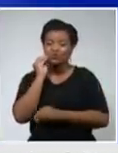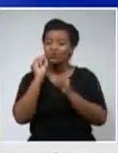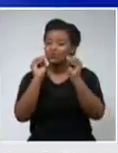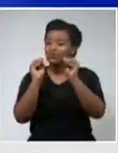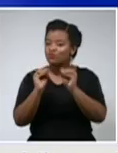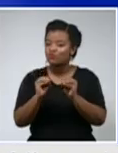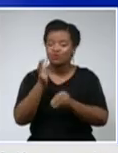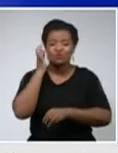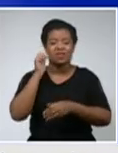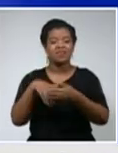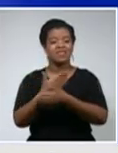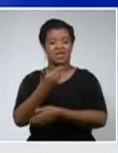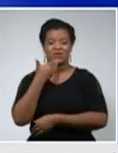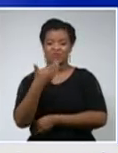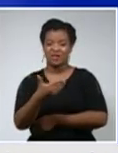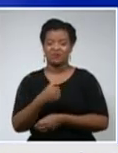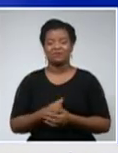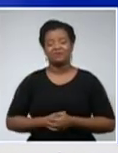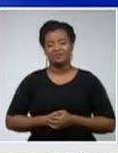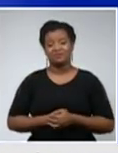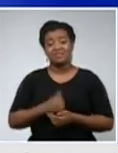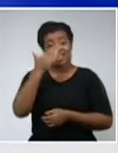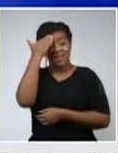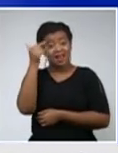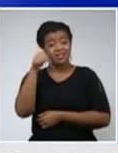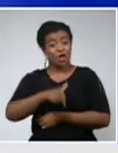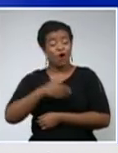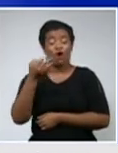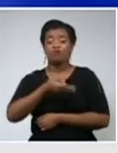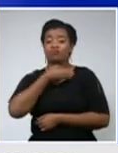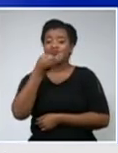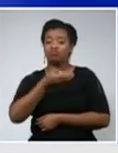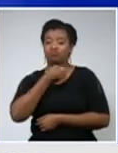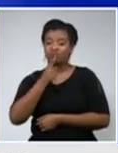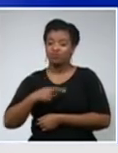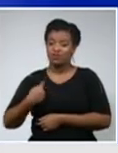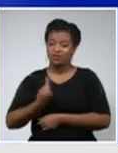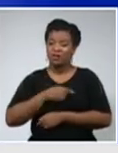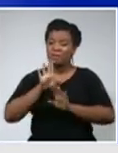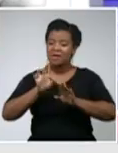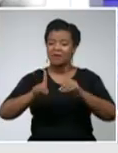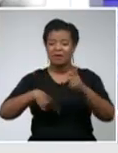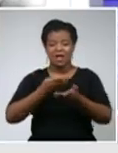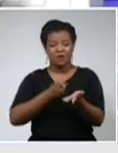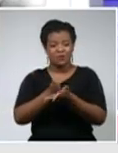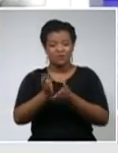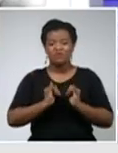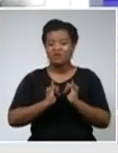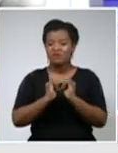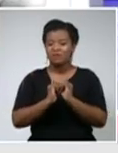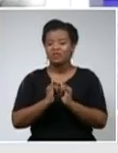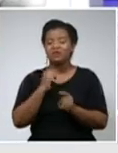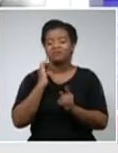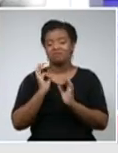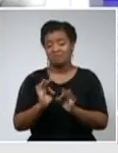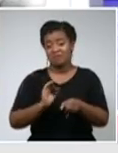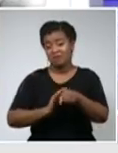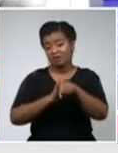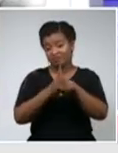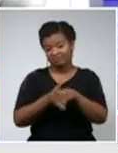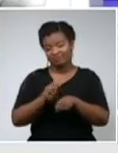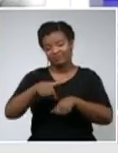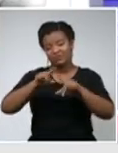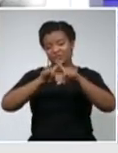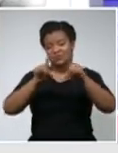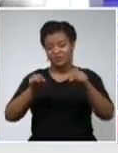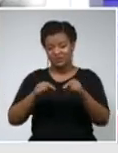día muy bueno. Agradecerle su presencia hoy en nuestro estudio, doctor. Lo esperamos mañana para seguir conociendo otros detalles sobre el comportamiento de la